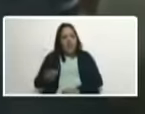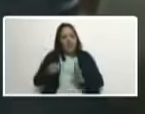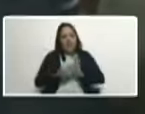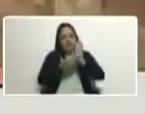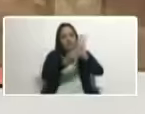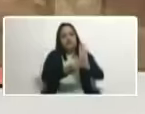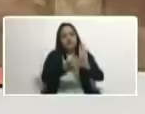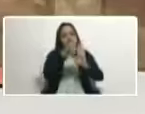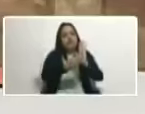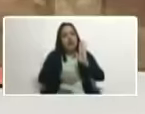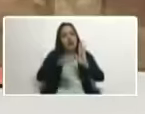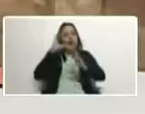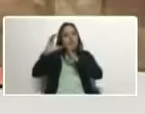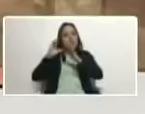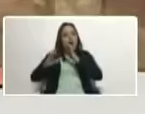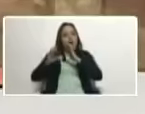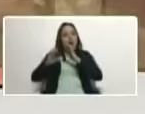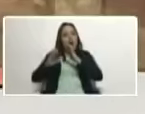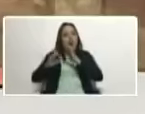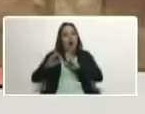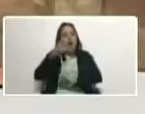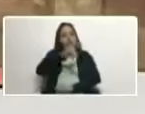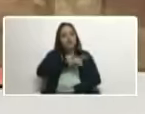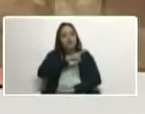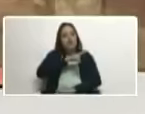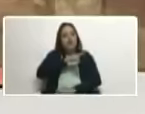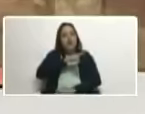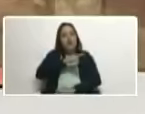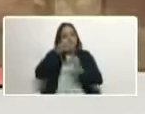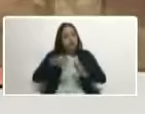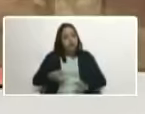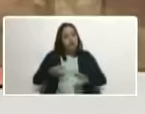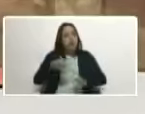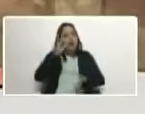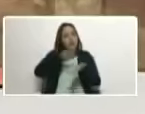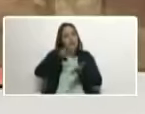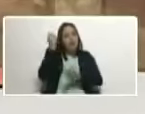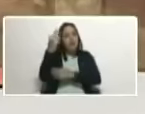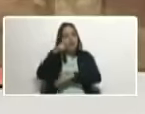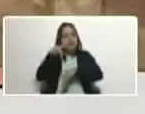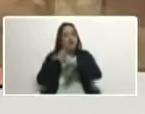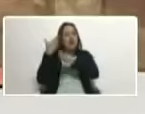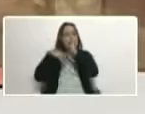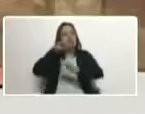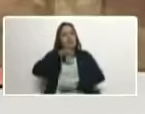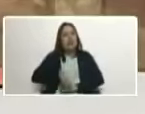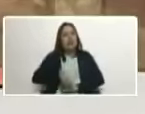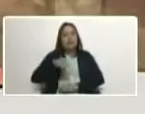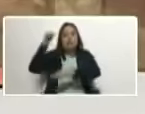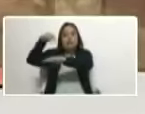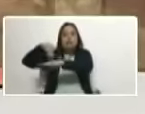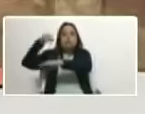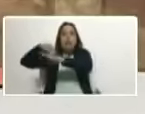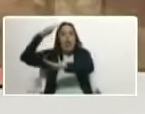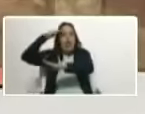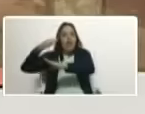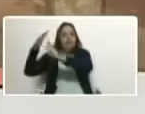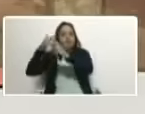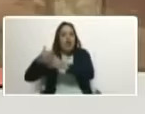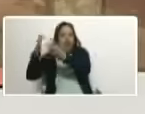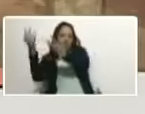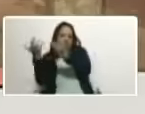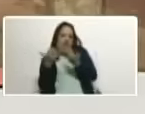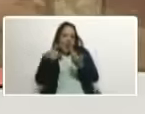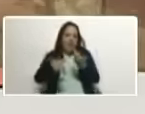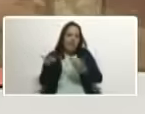comunicados oficiales aprobados por la Asamblea Nacional, llamando a la invasión del ejército estadounidense a Venezuela.